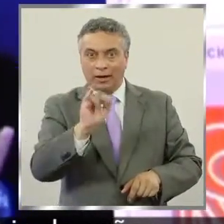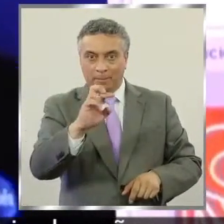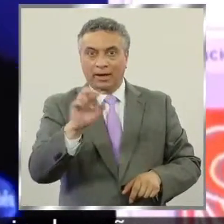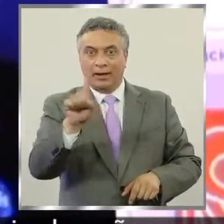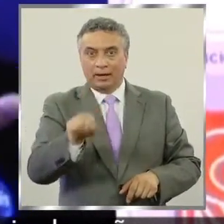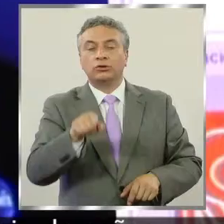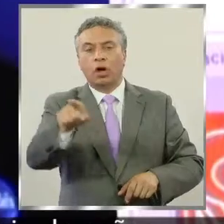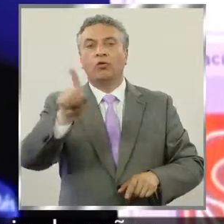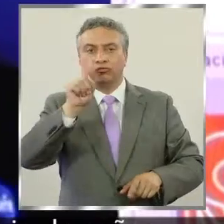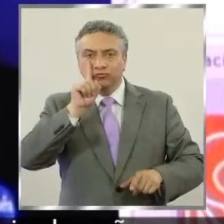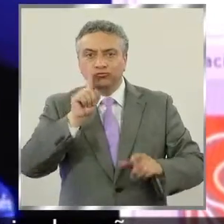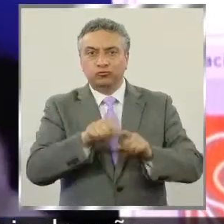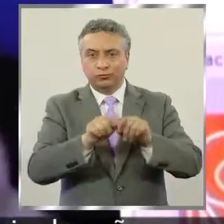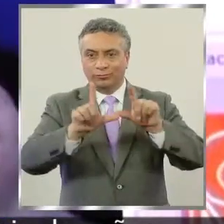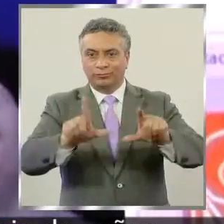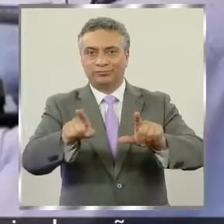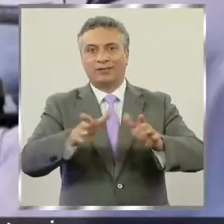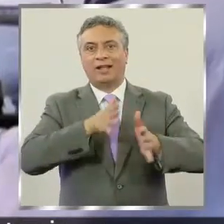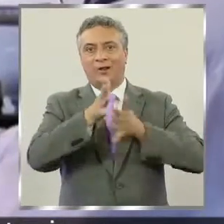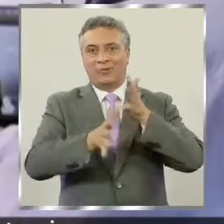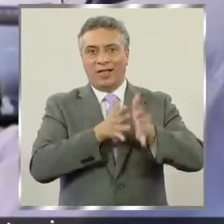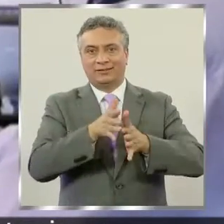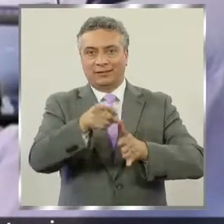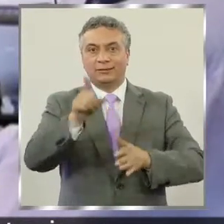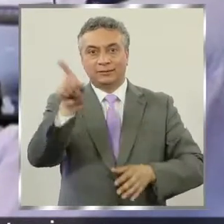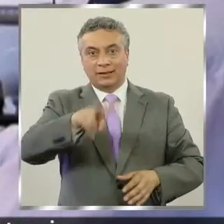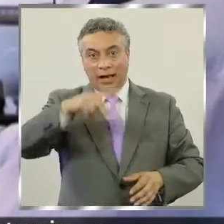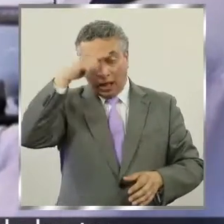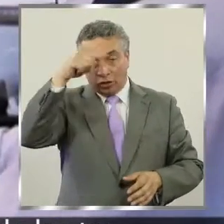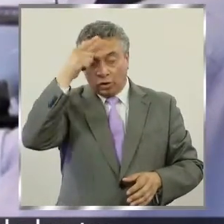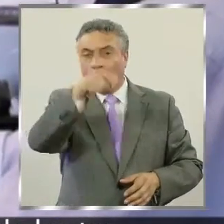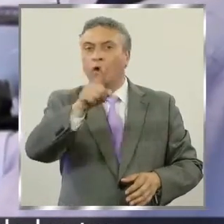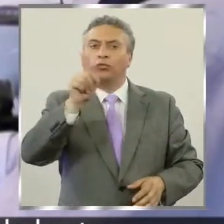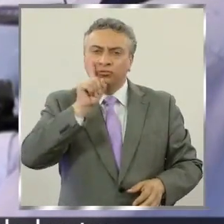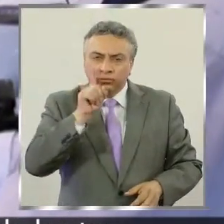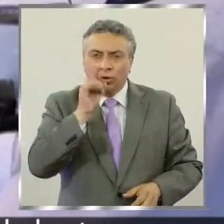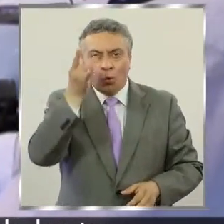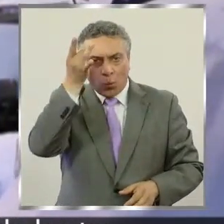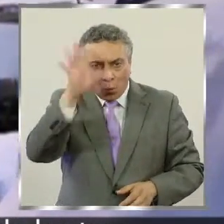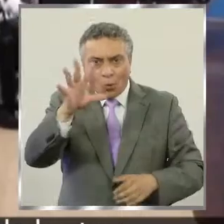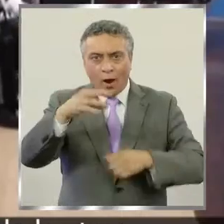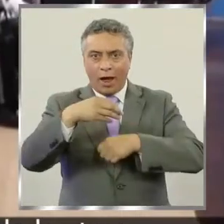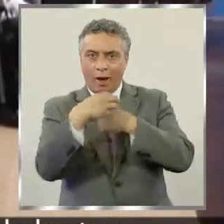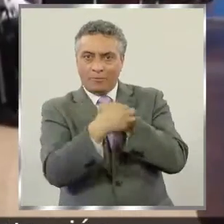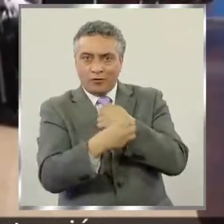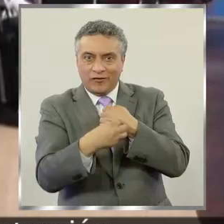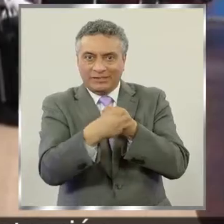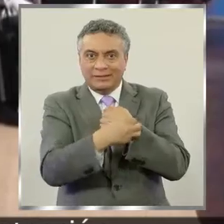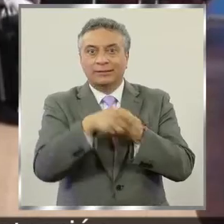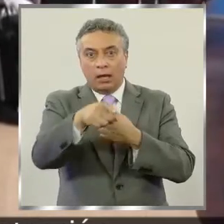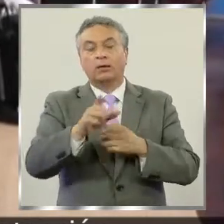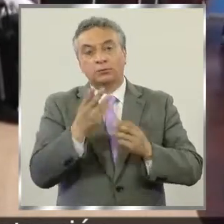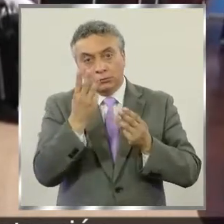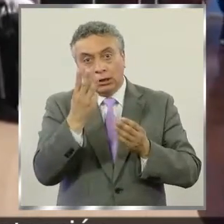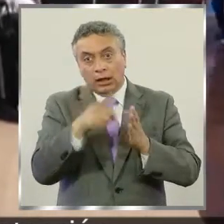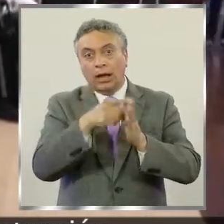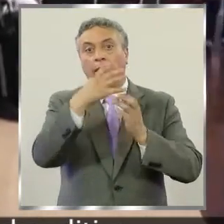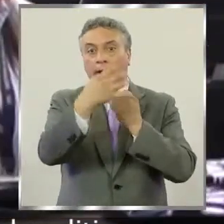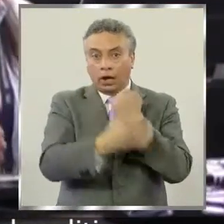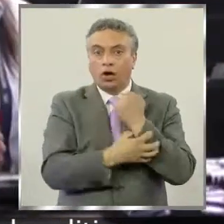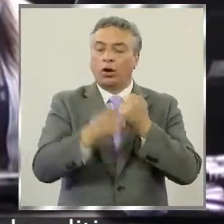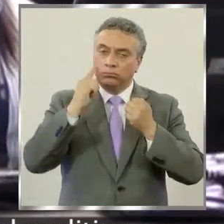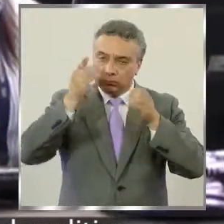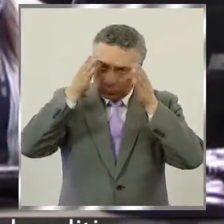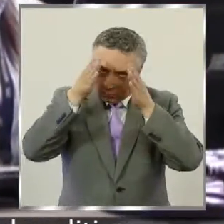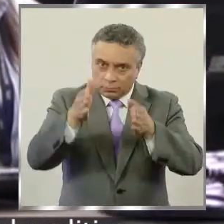especiales de atención en lenguaje de señas. Y es que la sucursal en San Antonio es la única en la provincia y una de las tres en la región que cuenta con